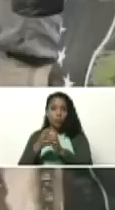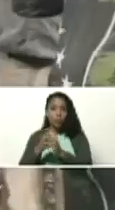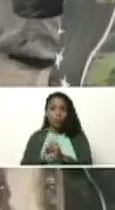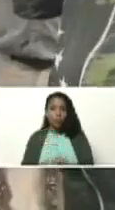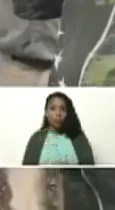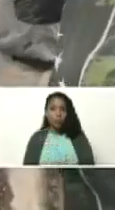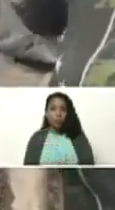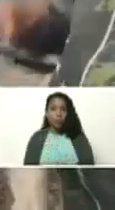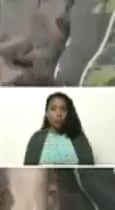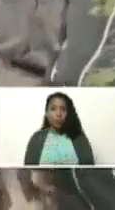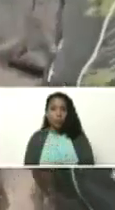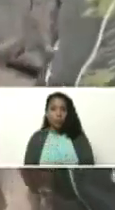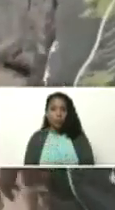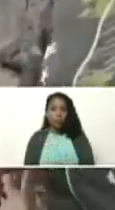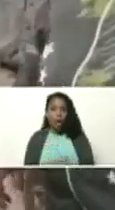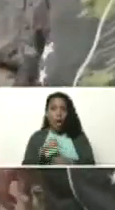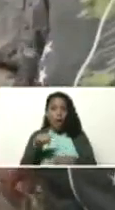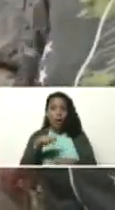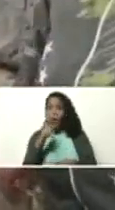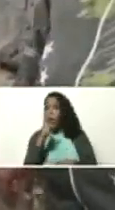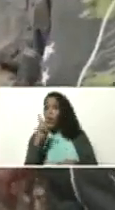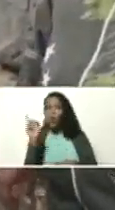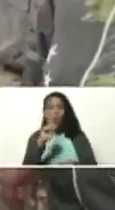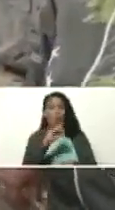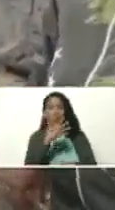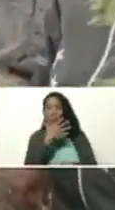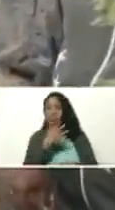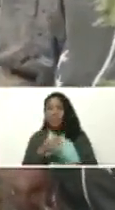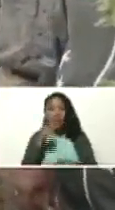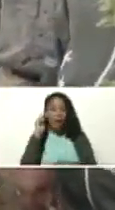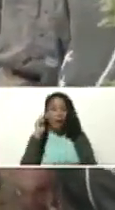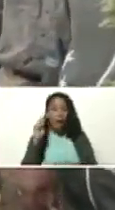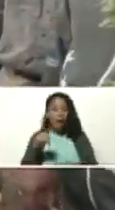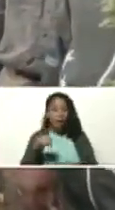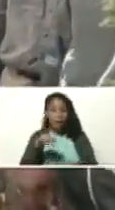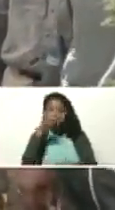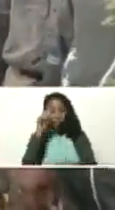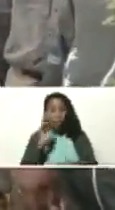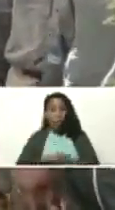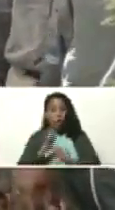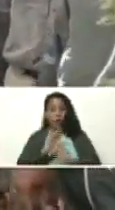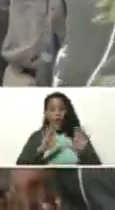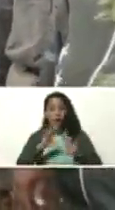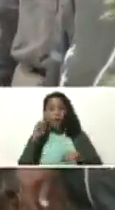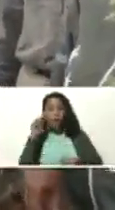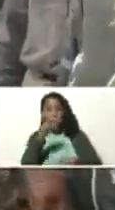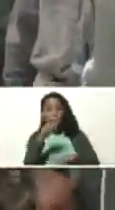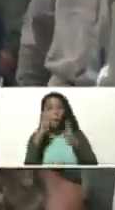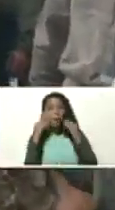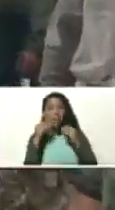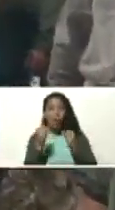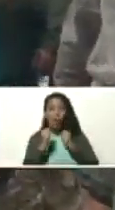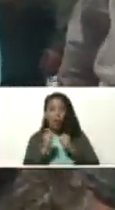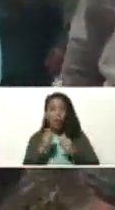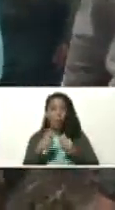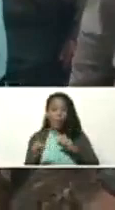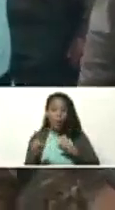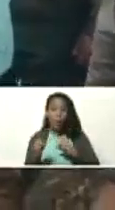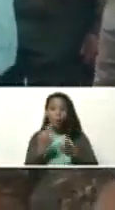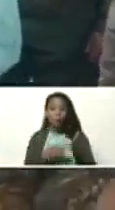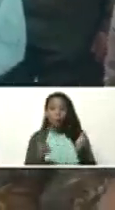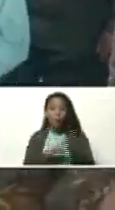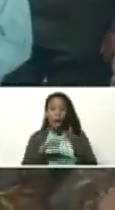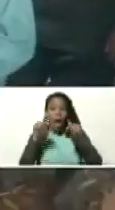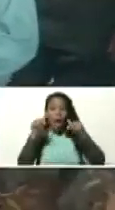no es un poco más simple la tarea aquí en el Castaño, porque ya venimos de una experiencia muy ardua, muy dura, pero que la vamos a replicar aquí,